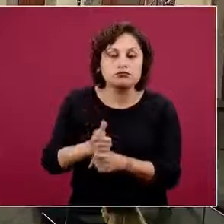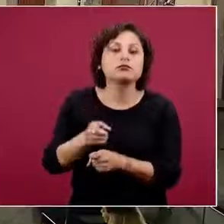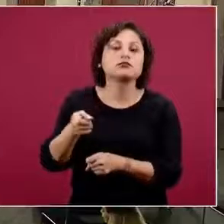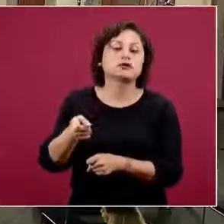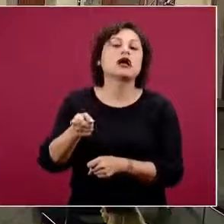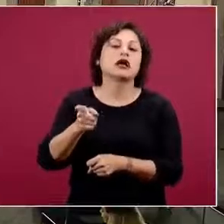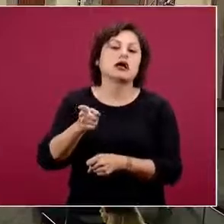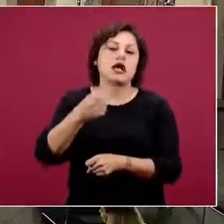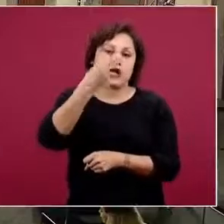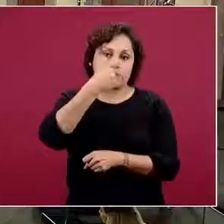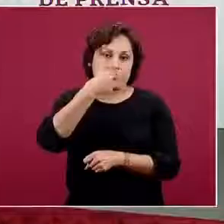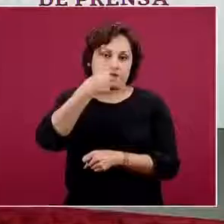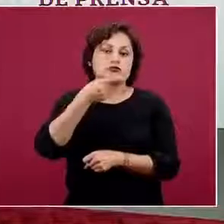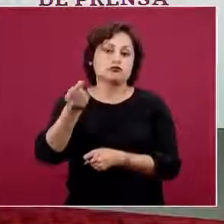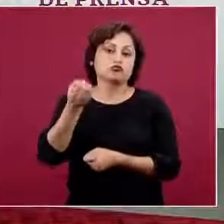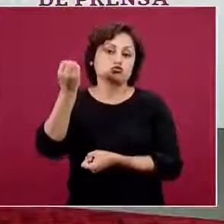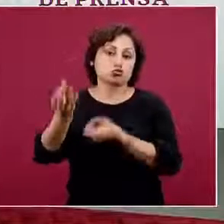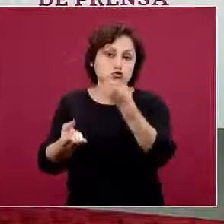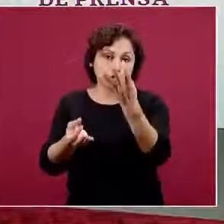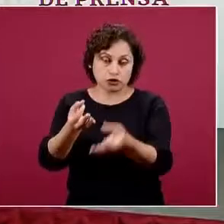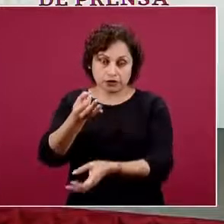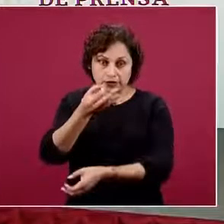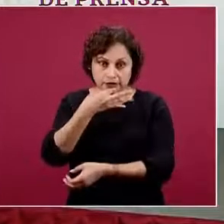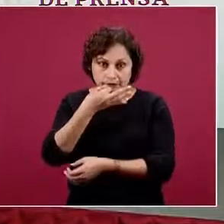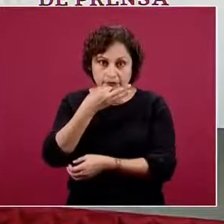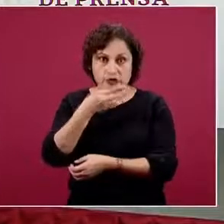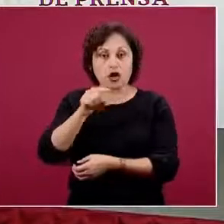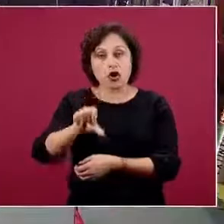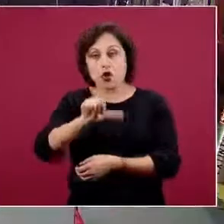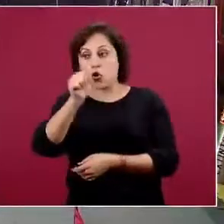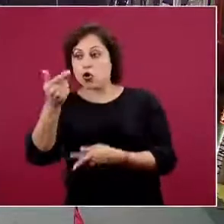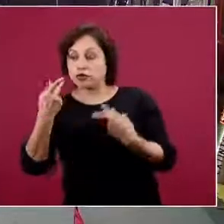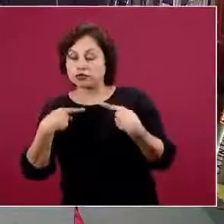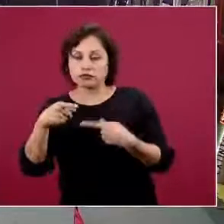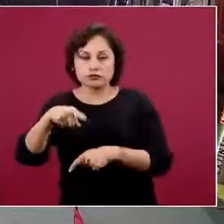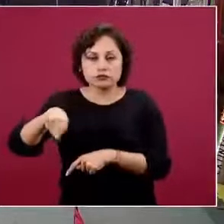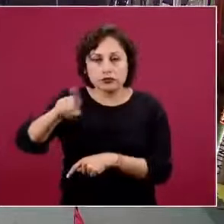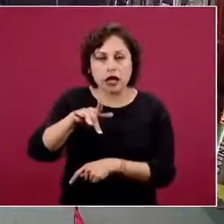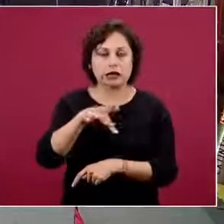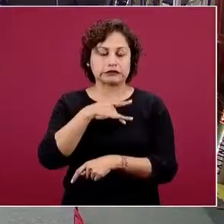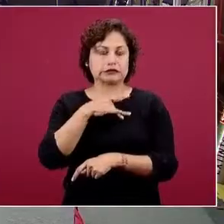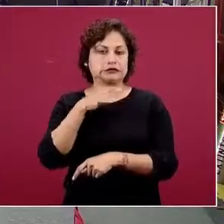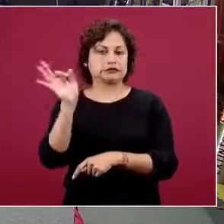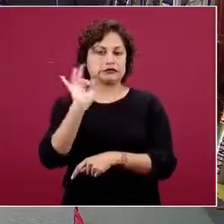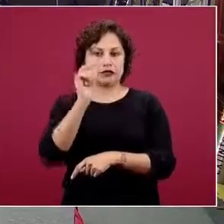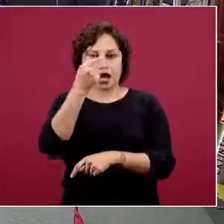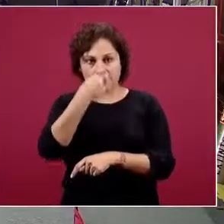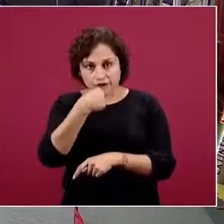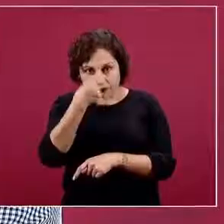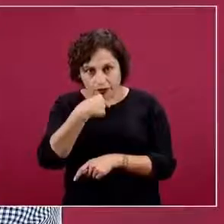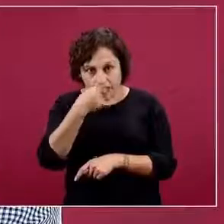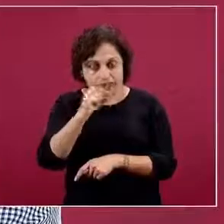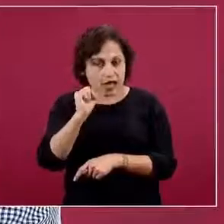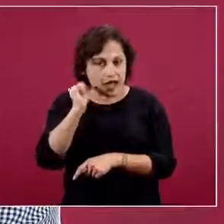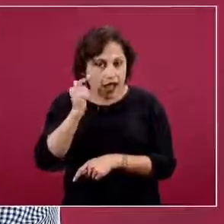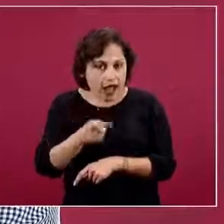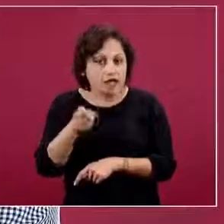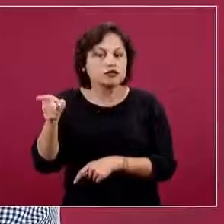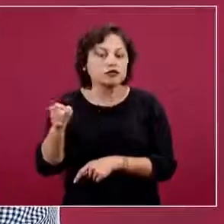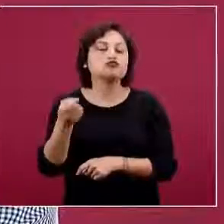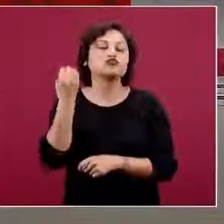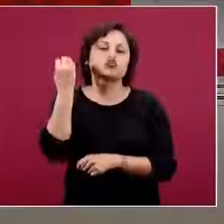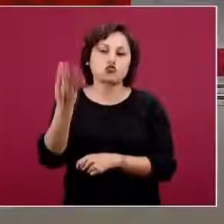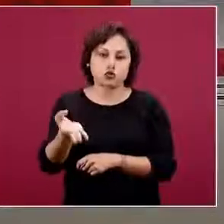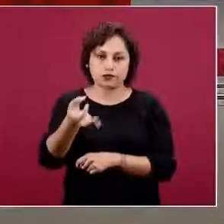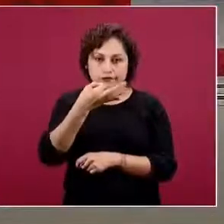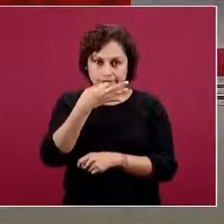de iniciarse en todas aquellas personas en donde también se sospeche que puede estar involucrado el virus de la